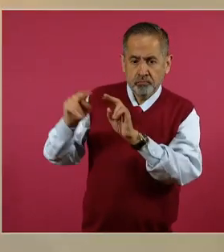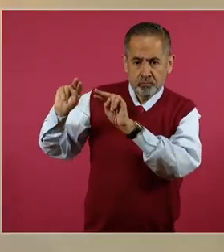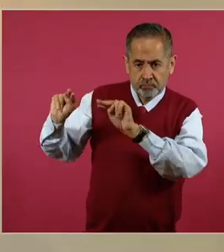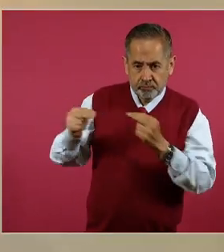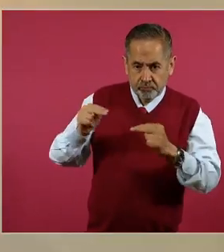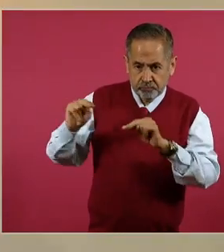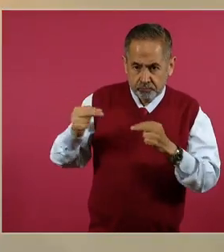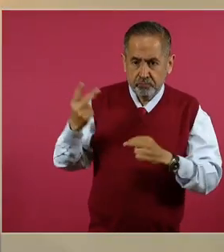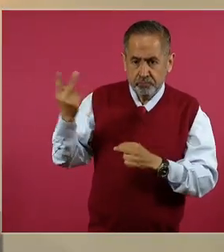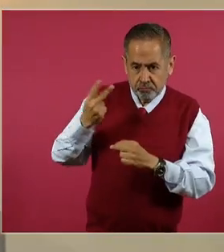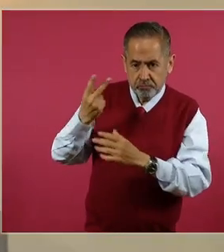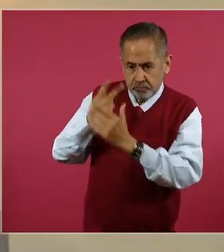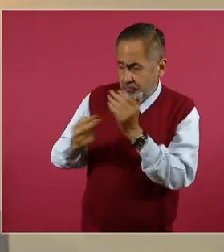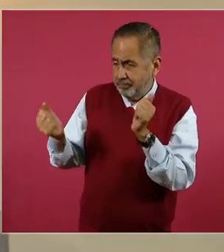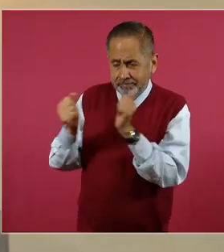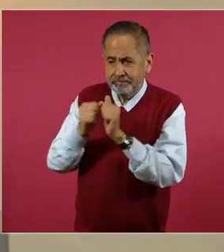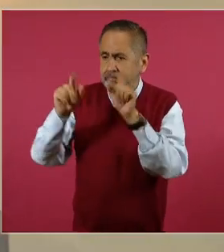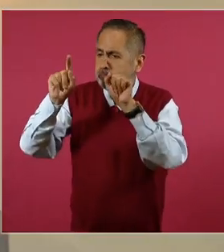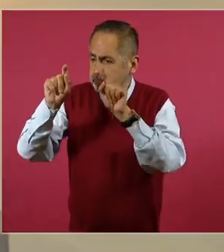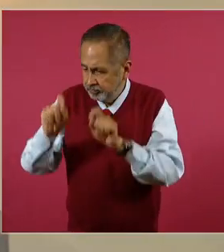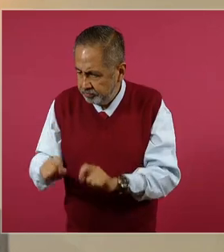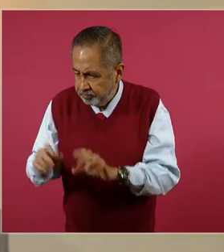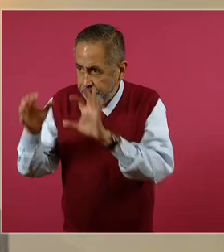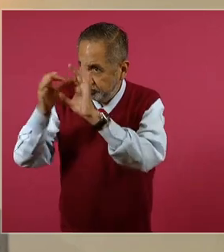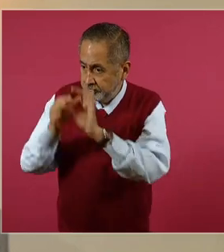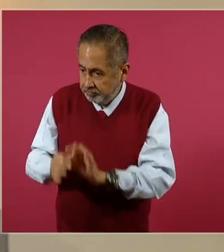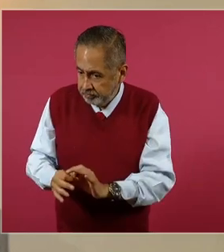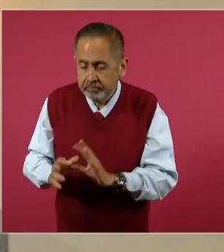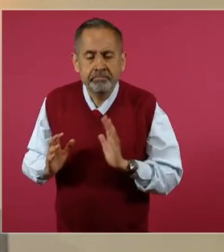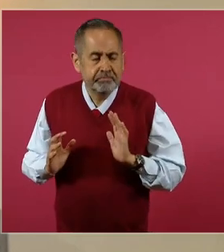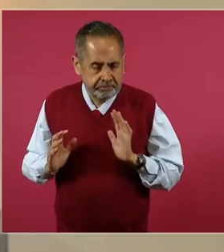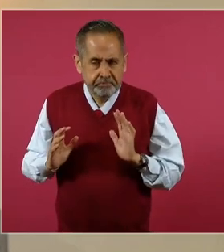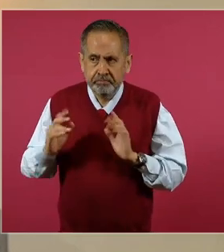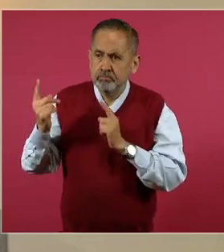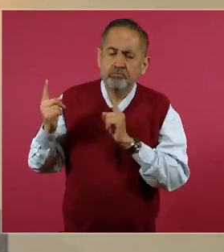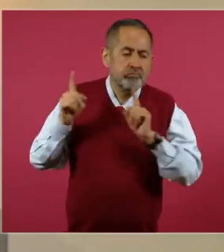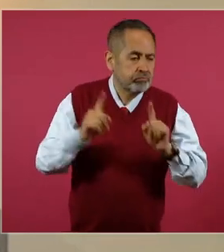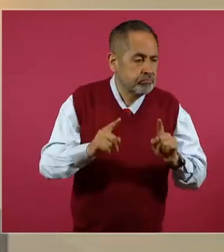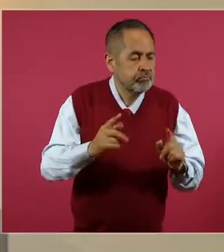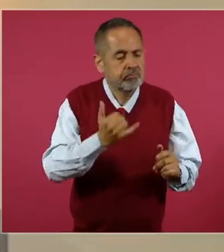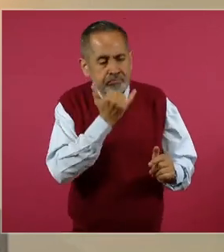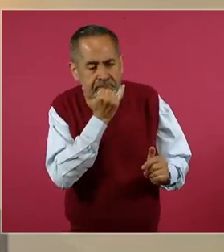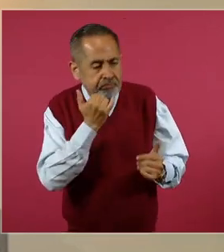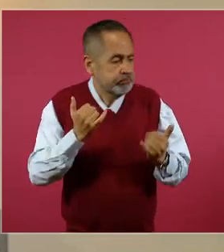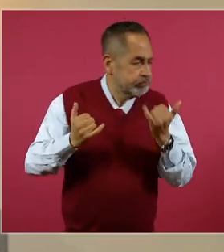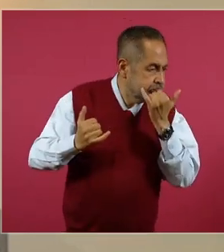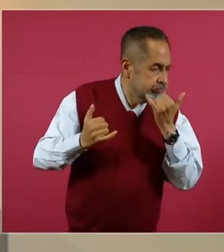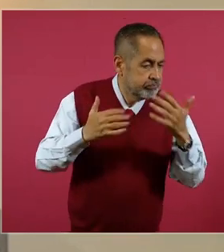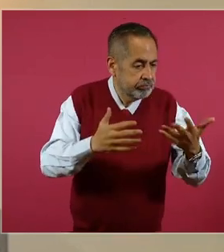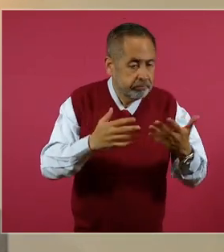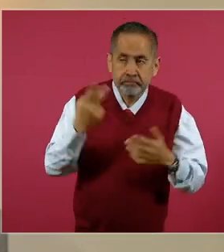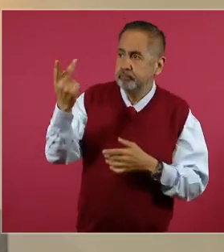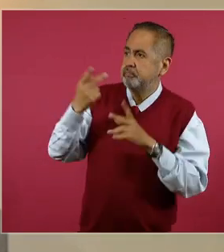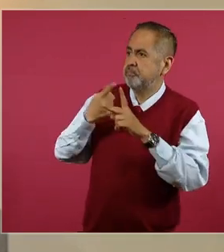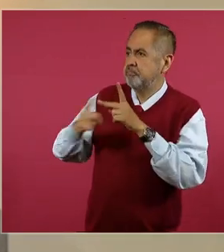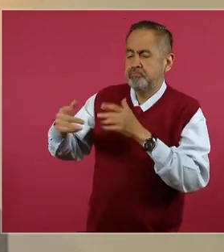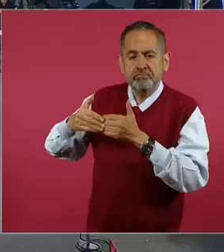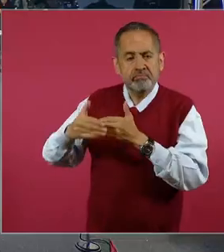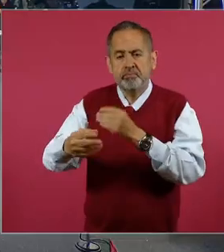y socializado de su historia común a fin de iniciar en nuestras relaciones una nueva